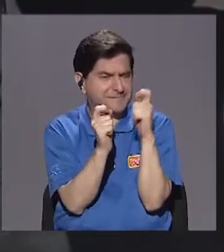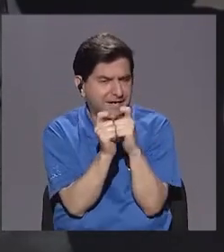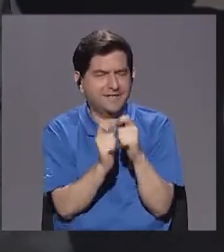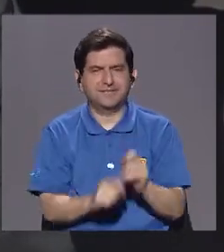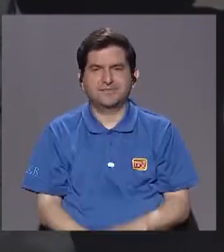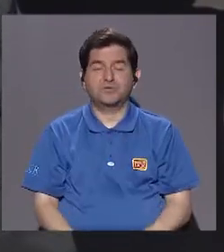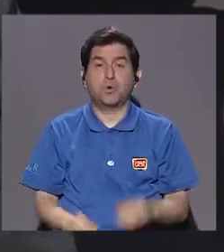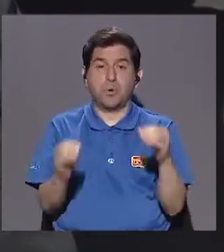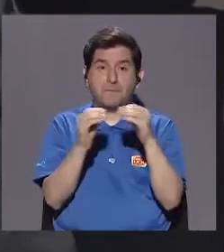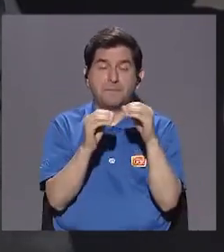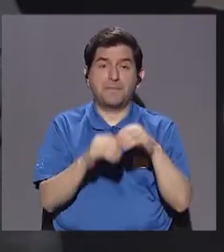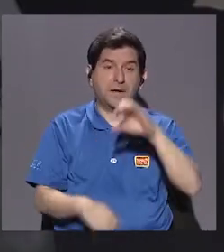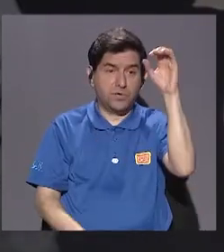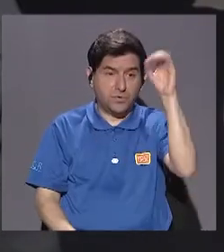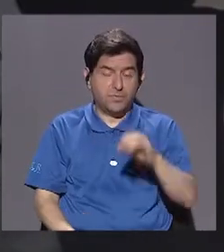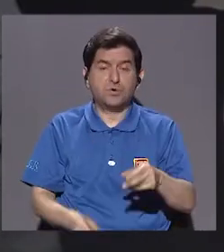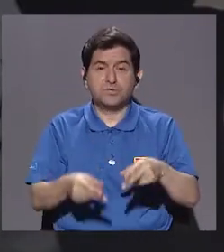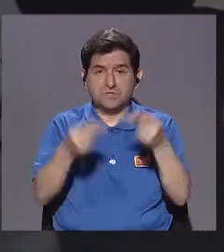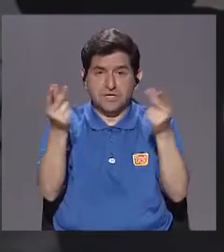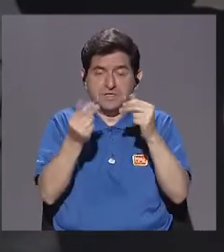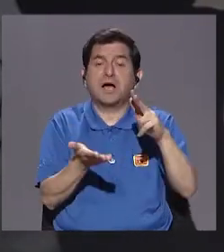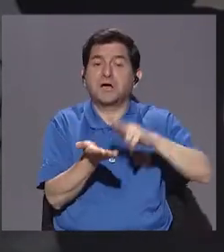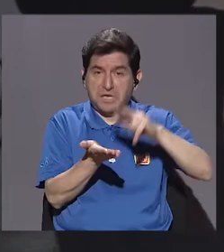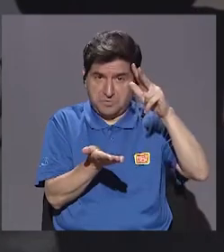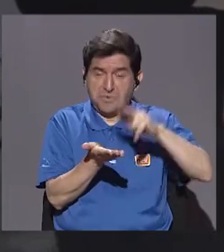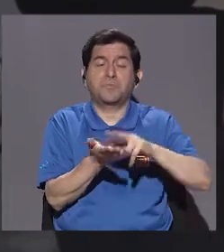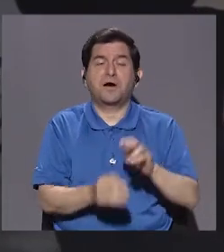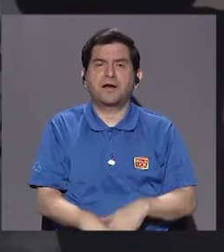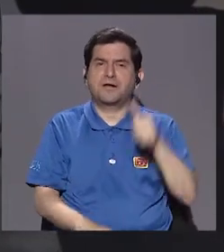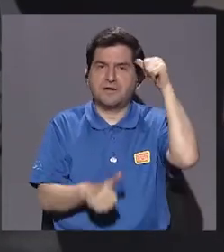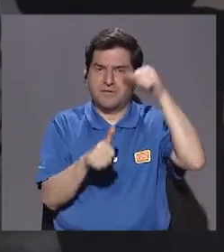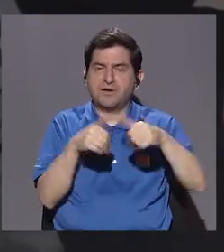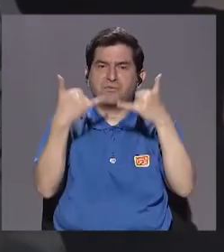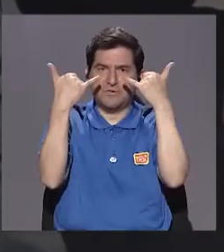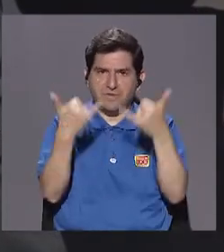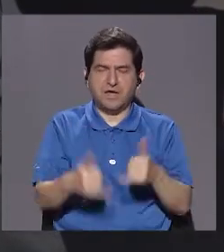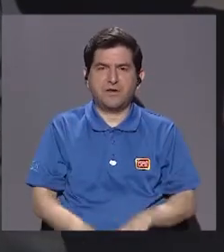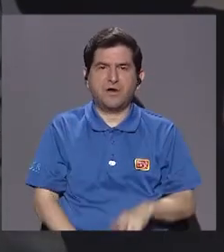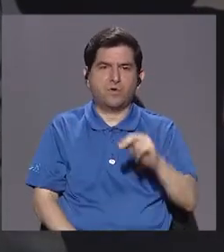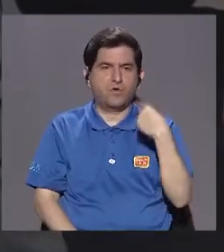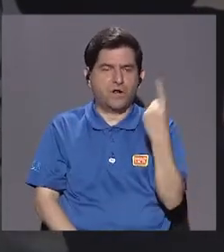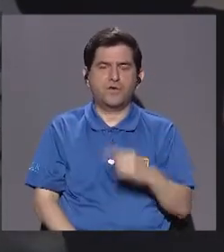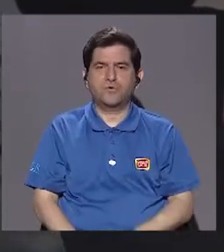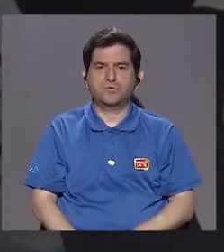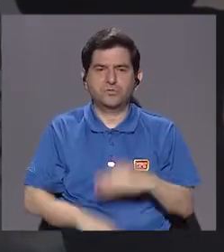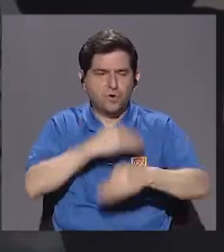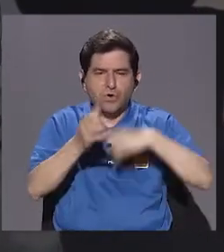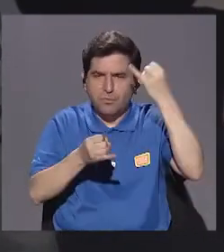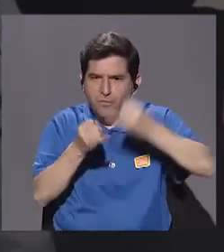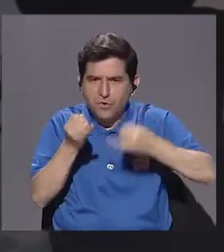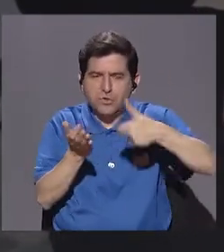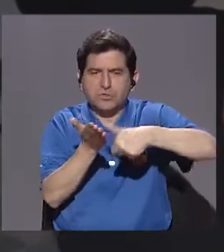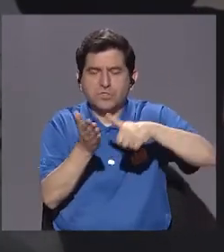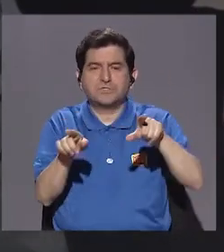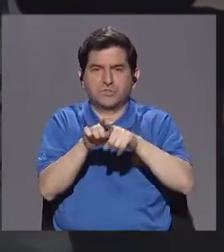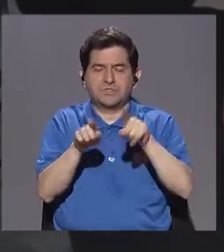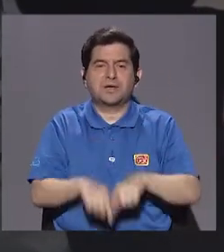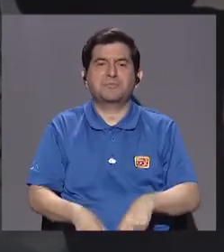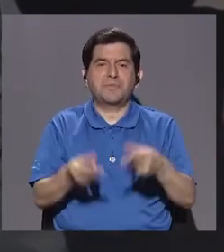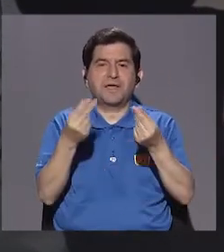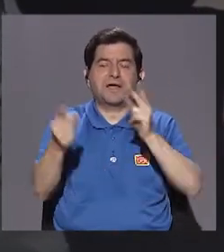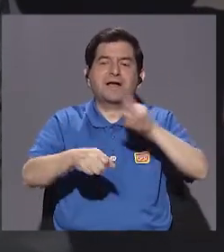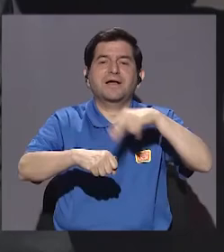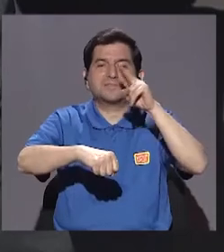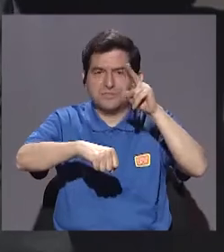cada vez es mayor el porcentaje de gastos que se les aprueba recordemos que ahora y no sólo la liquidación como le decía electoral sino la liquidación de gastos